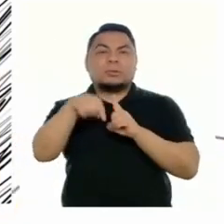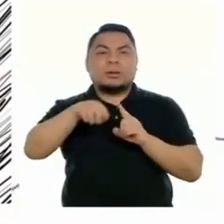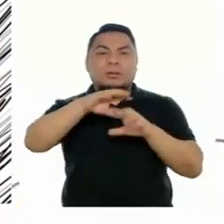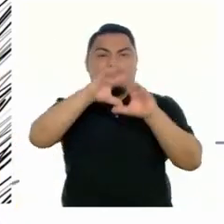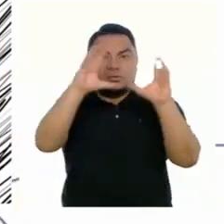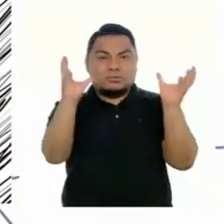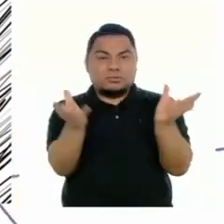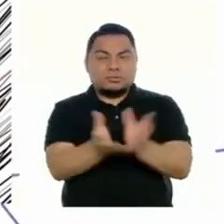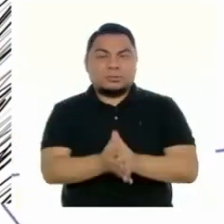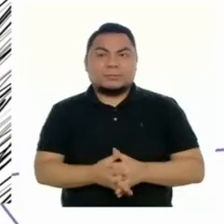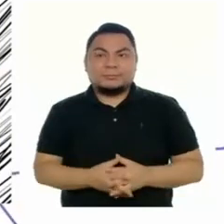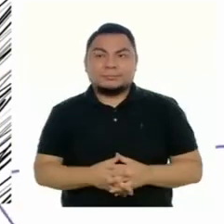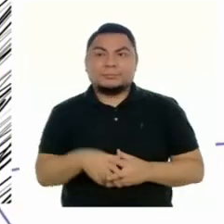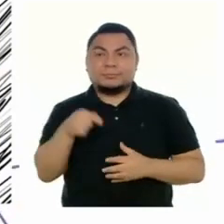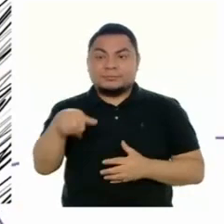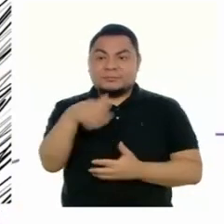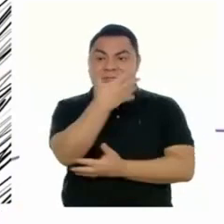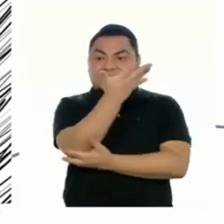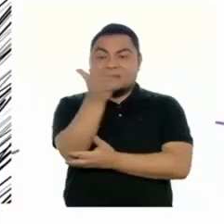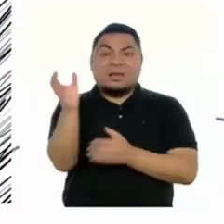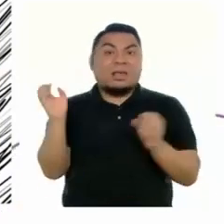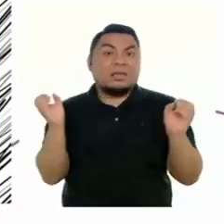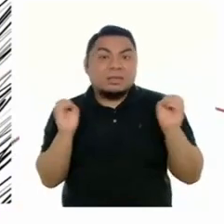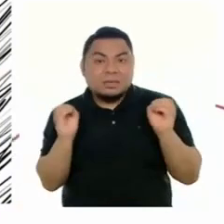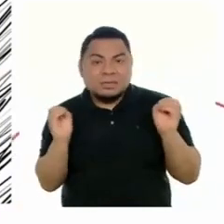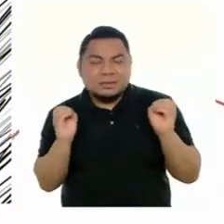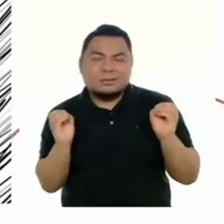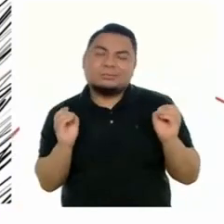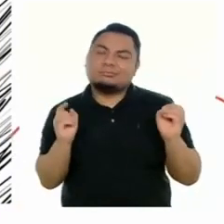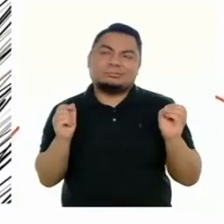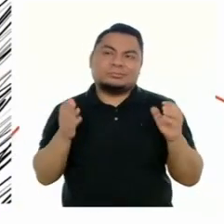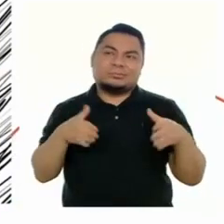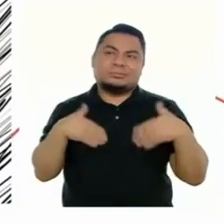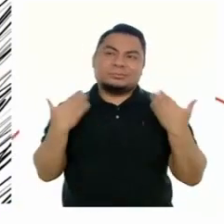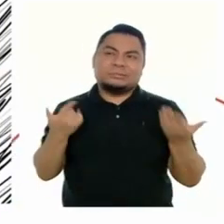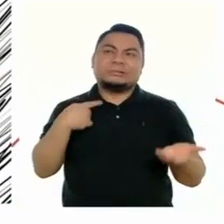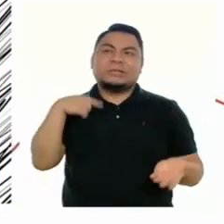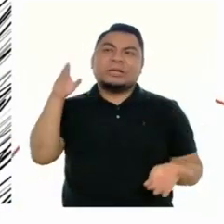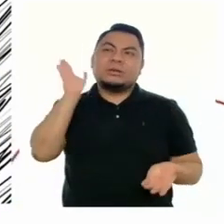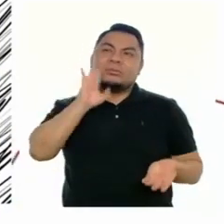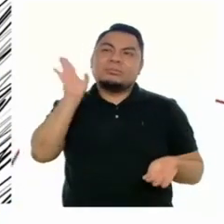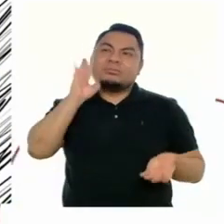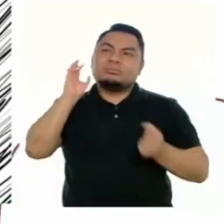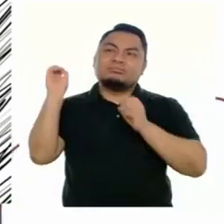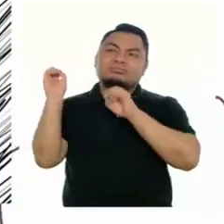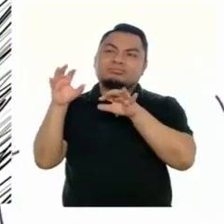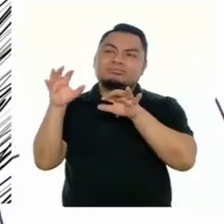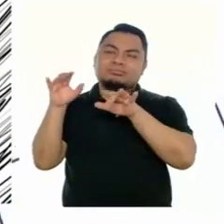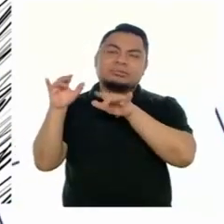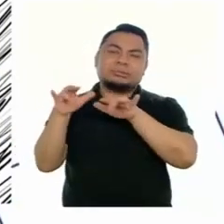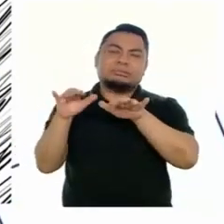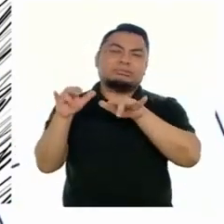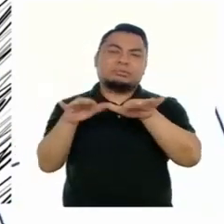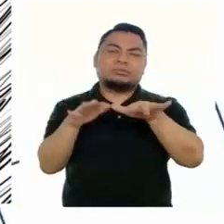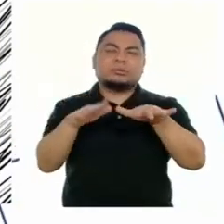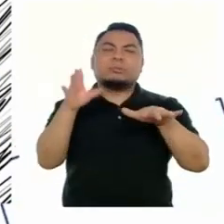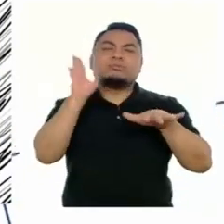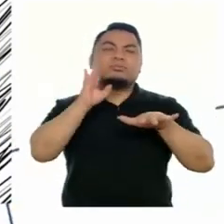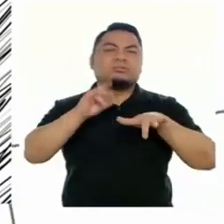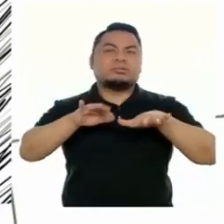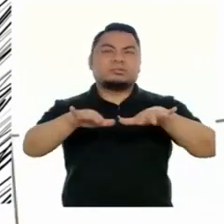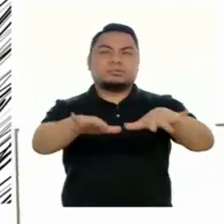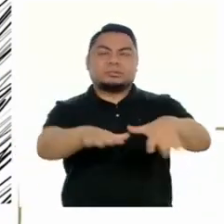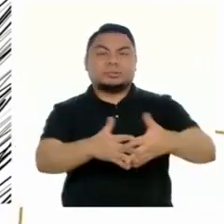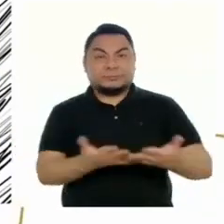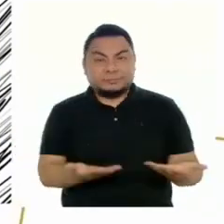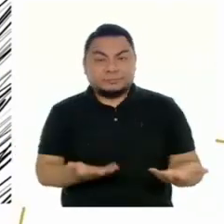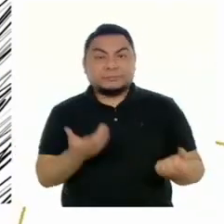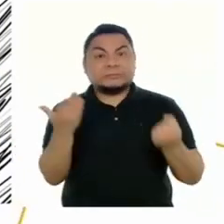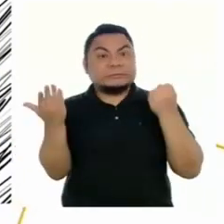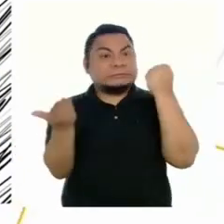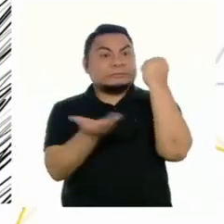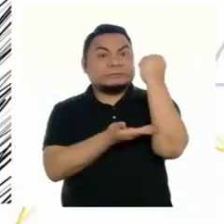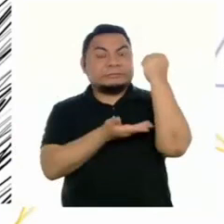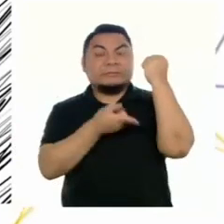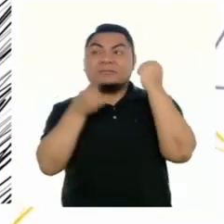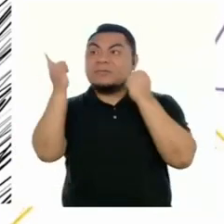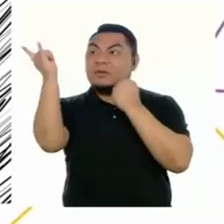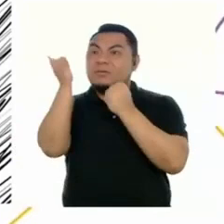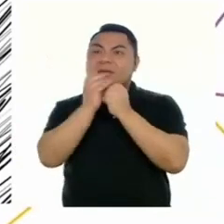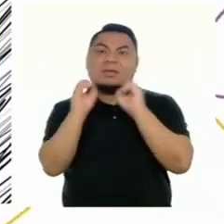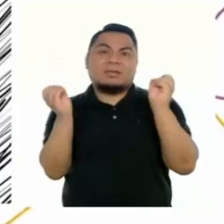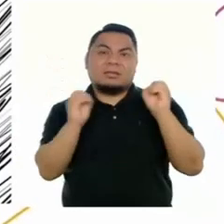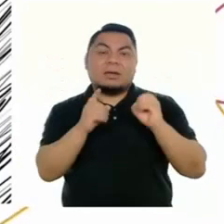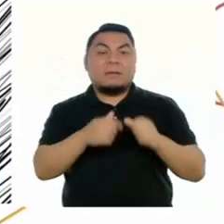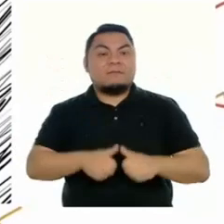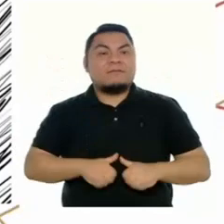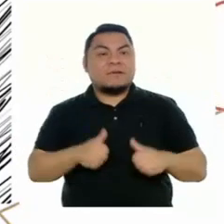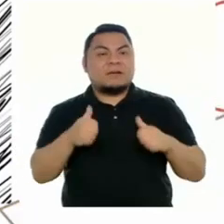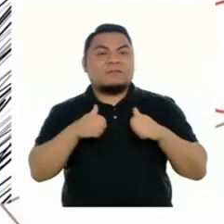mundo. Sin bosques no podríamos contener las emisiones de CO2, y no solo eso, tampoco sería posible